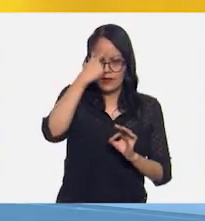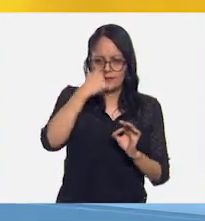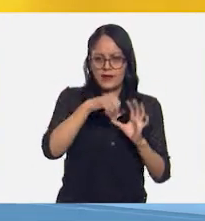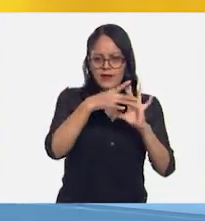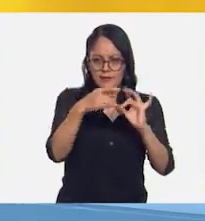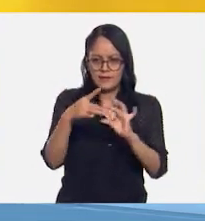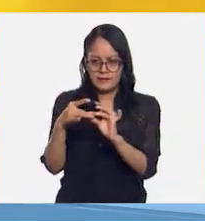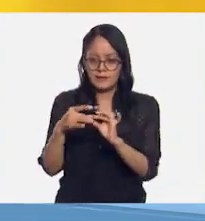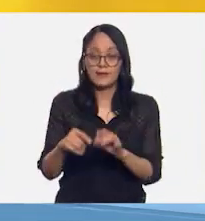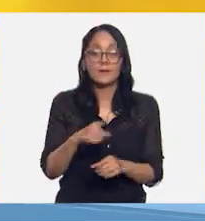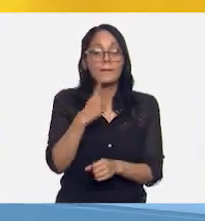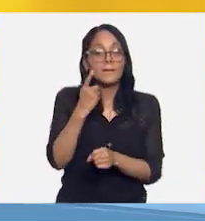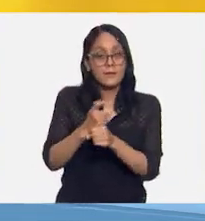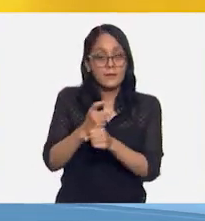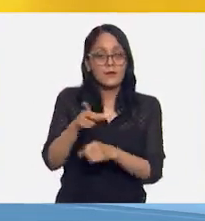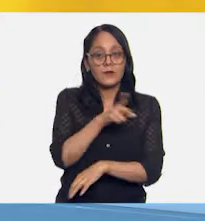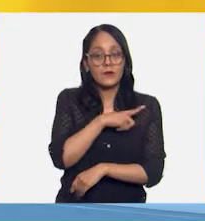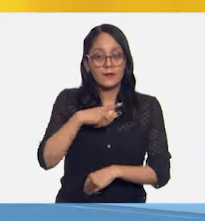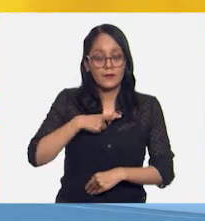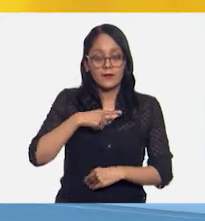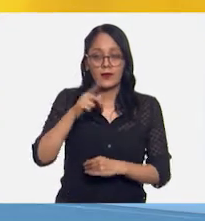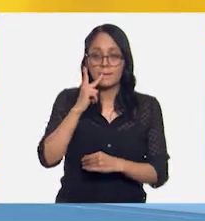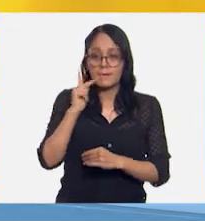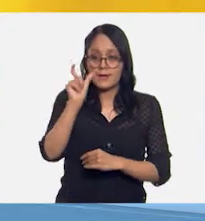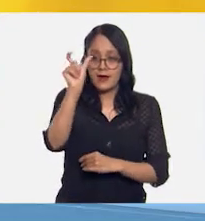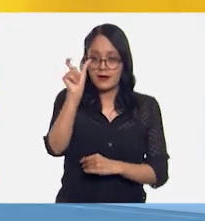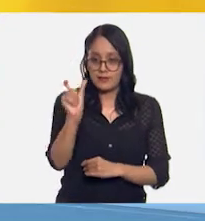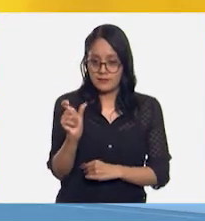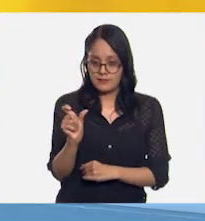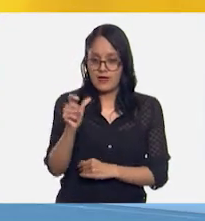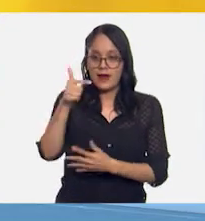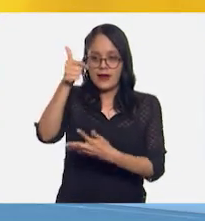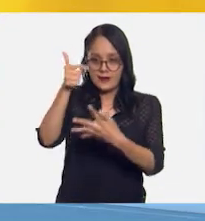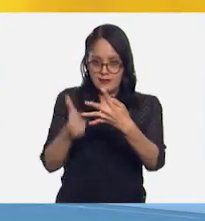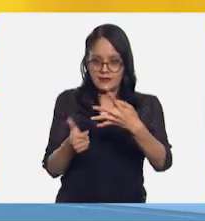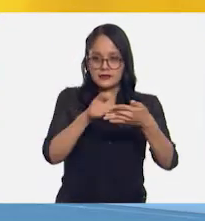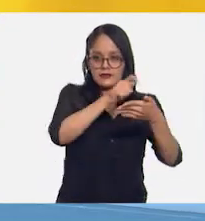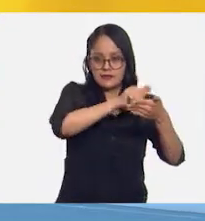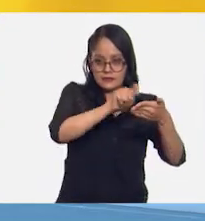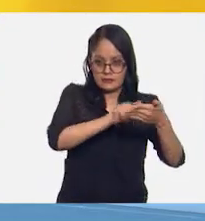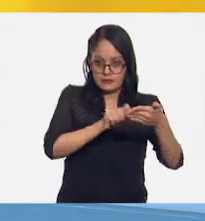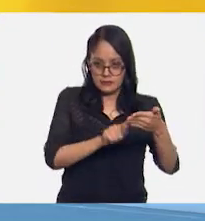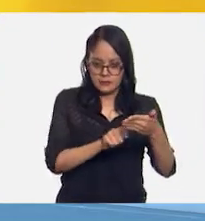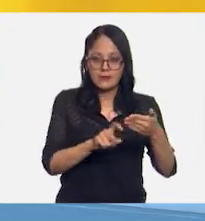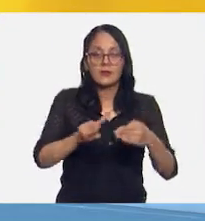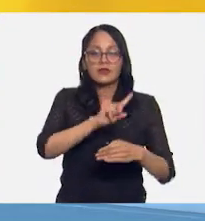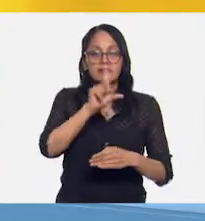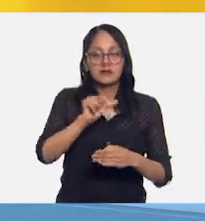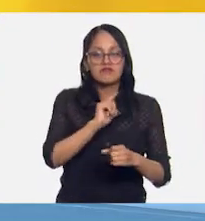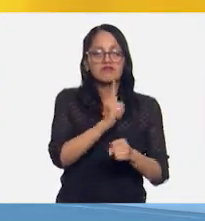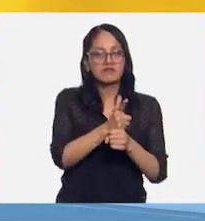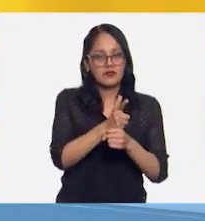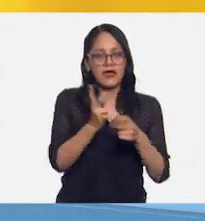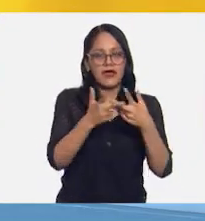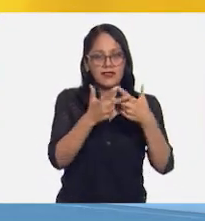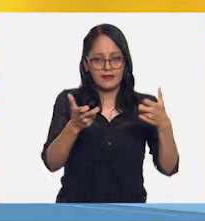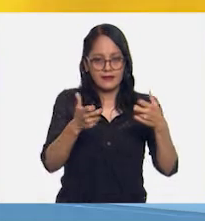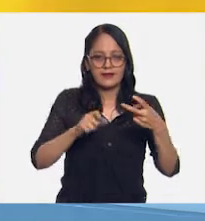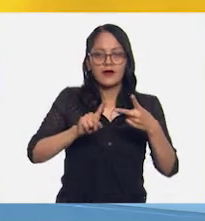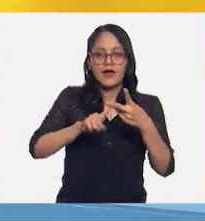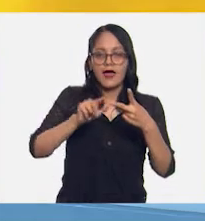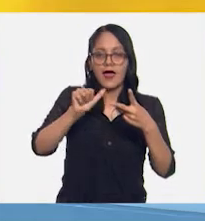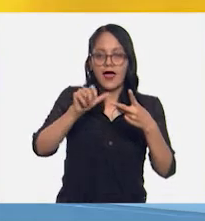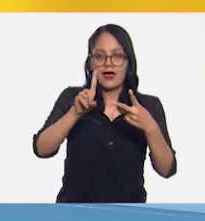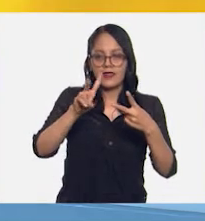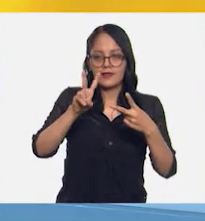sugiero que primero enlisten todas las palabras que vengan a su cabeza, identifiquen después los adjetivos, adverbios y